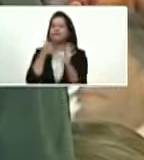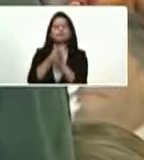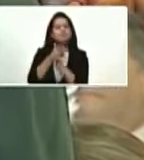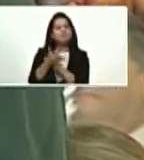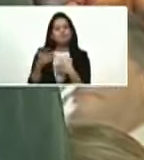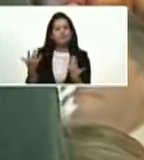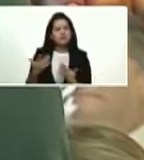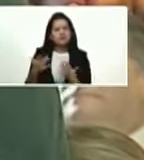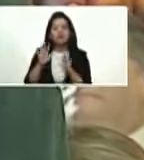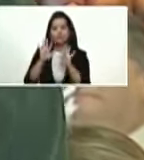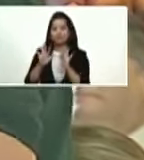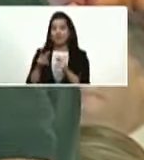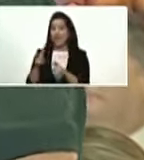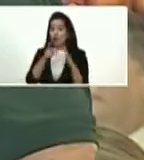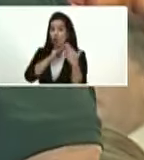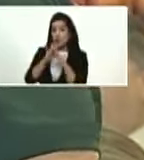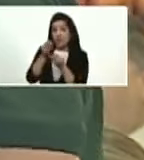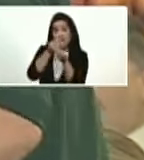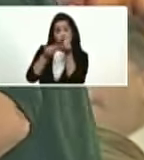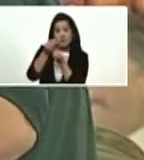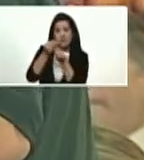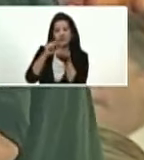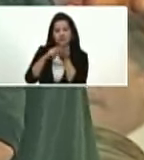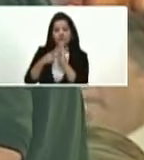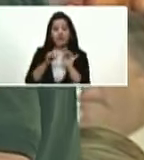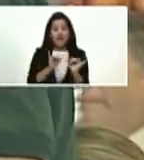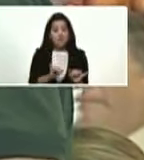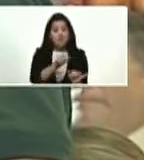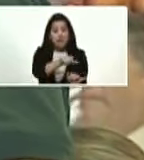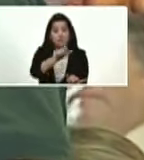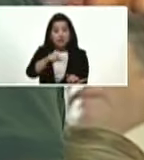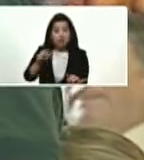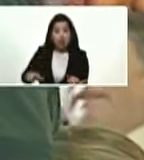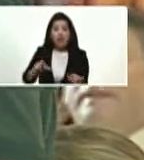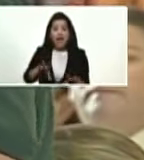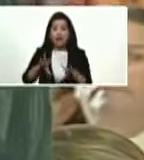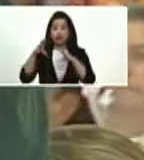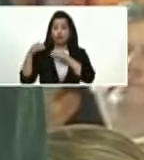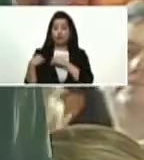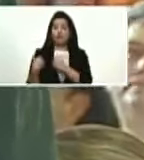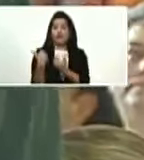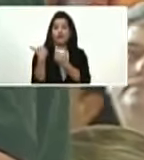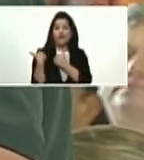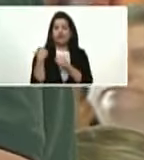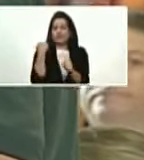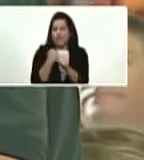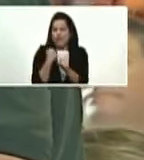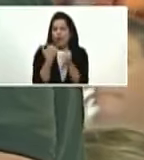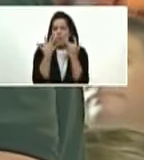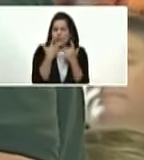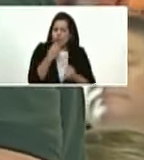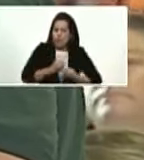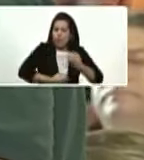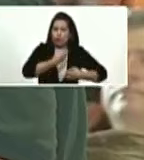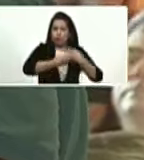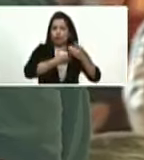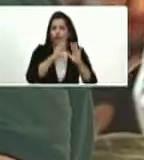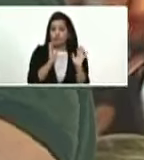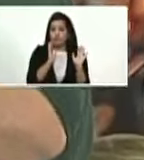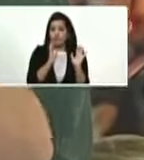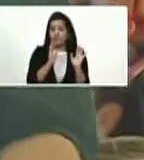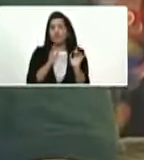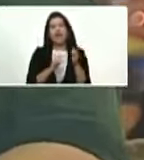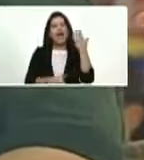pueblo organizado produciendo. Eso es la economía productiva. Y viene de la comuna. Pero Chávez